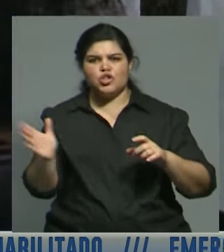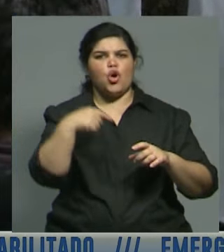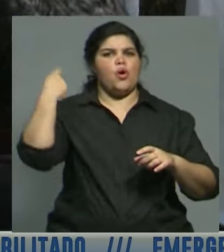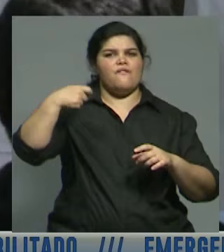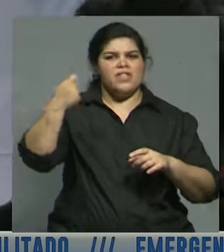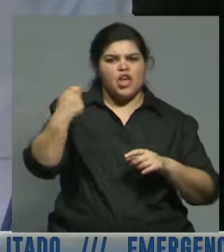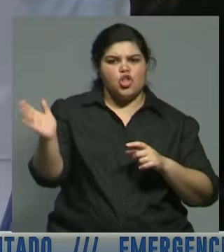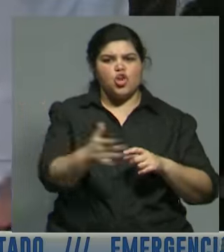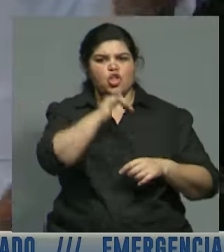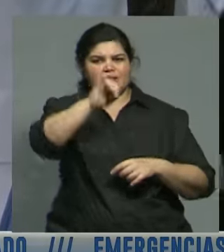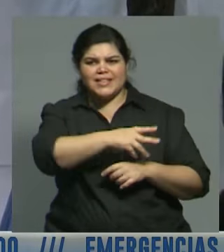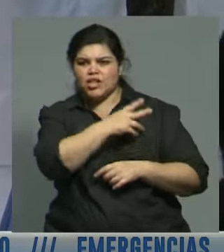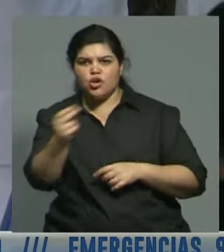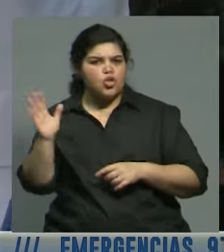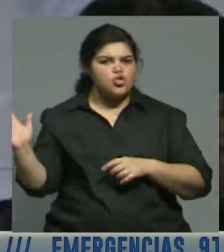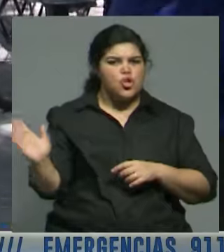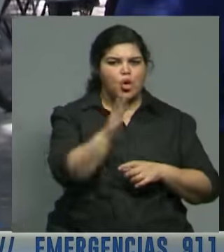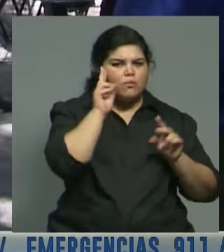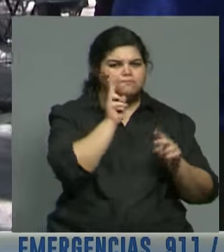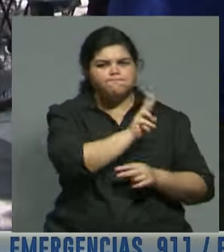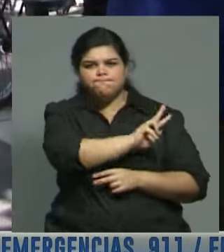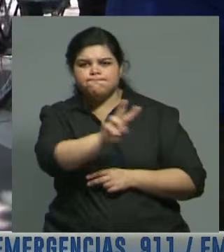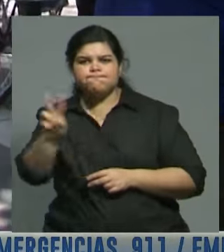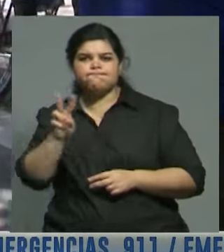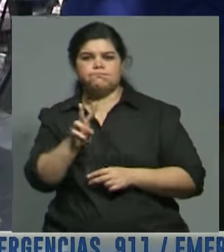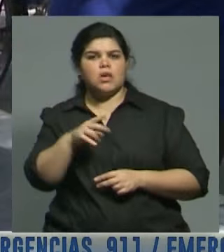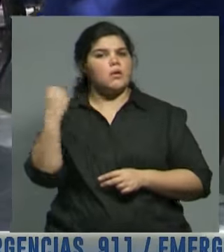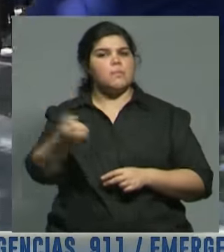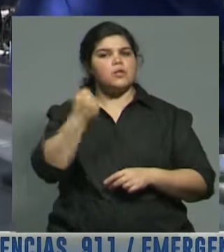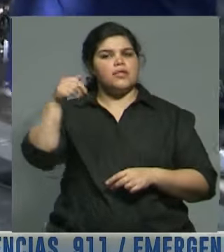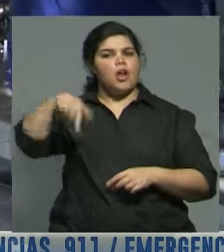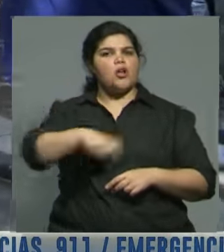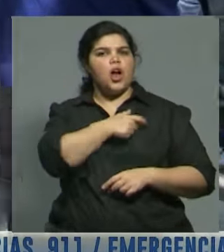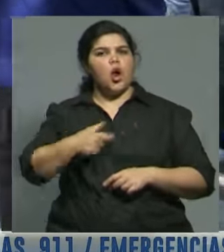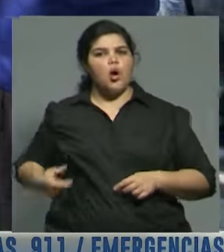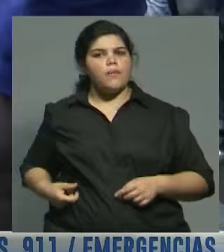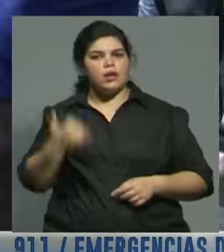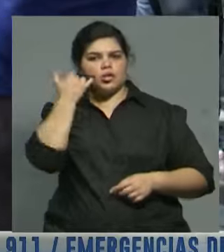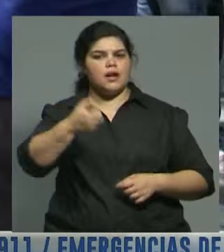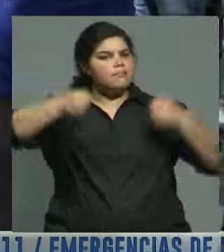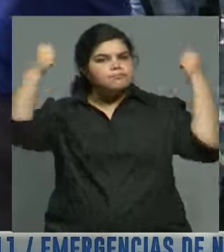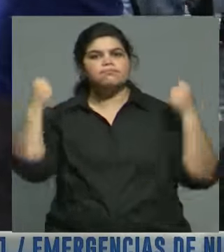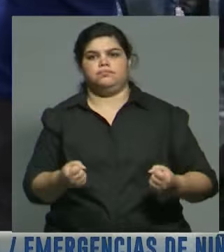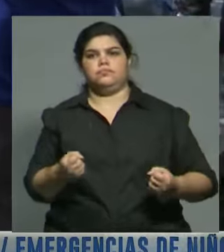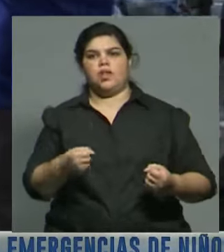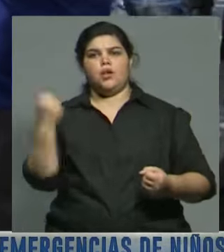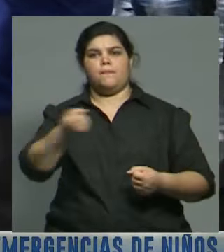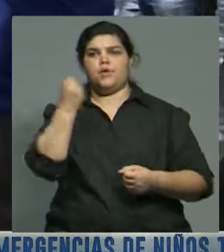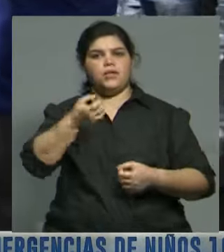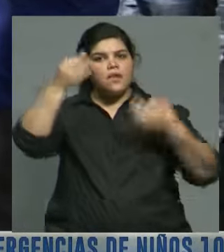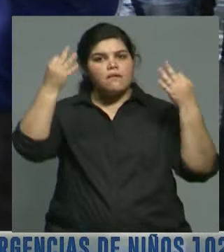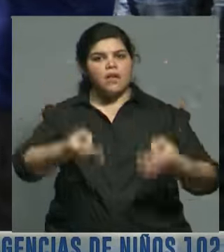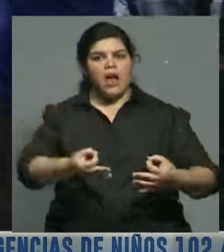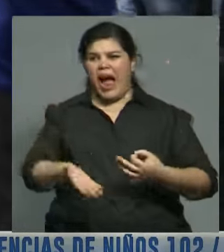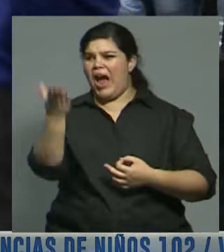las que no son. Así que me parece a mí que es hora de que el gobierno se ponga los pantalones largos y empiece a gobernar, porque lo de